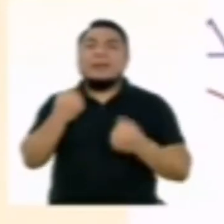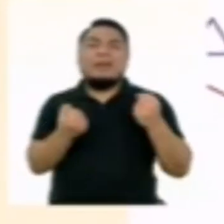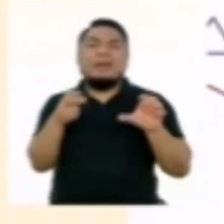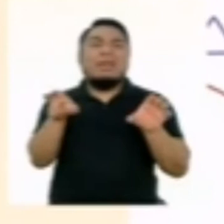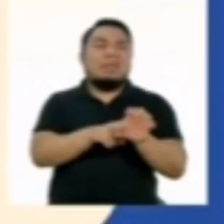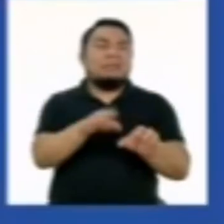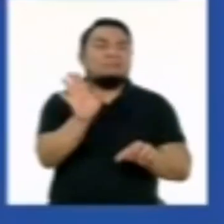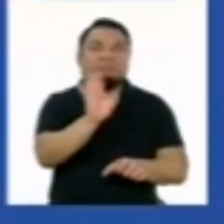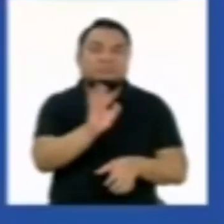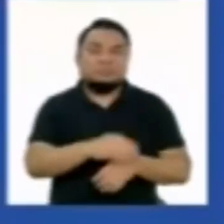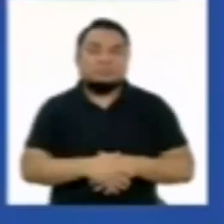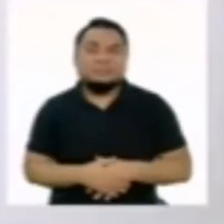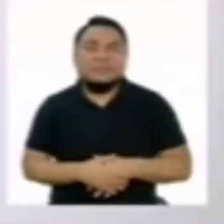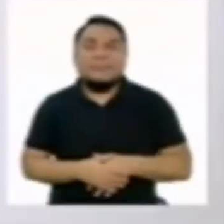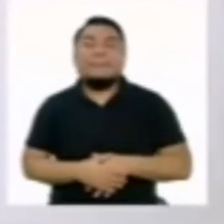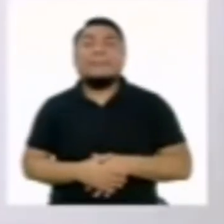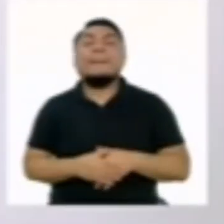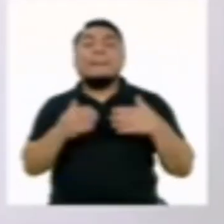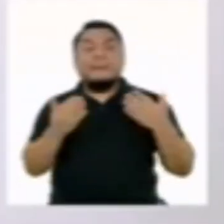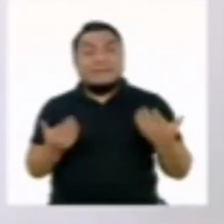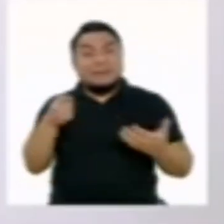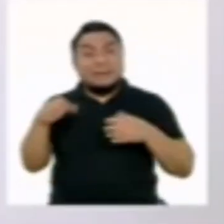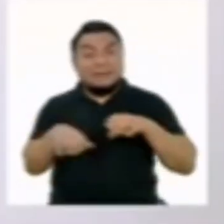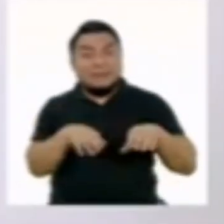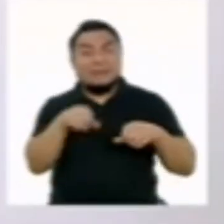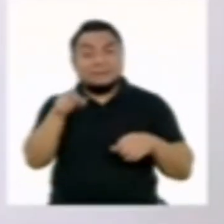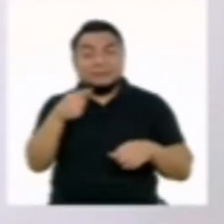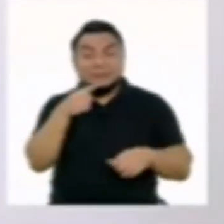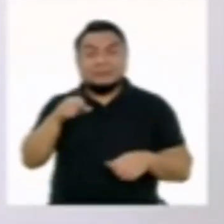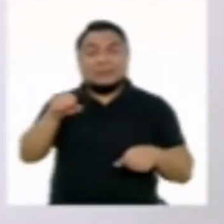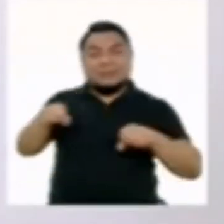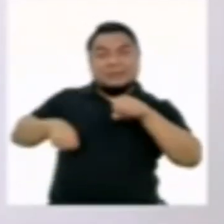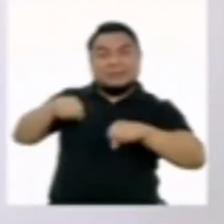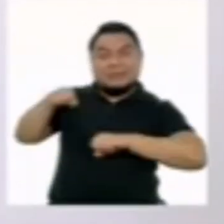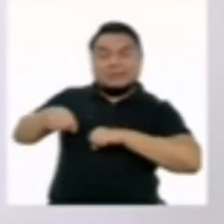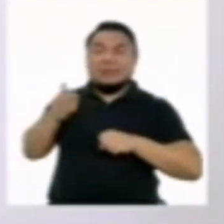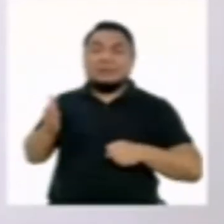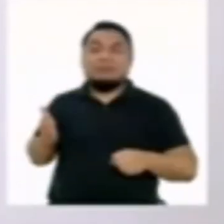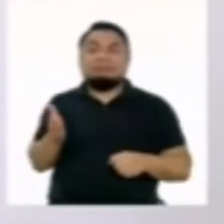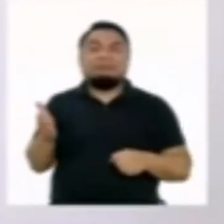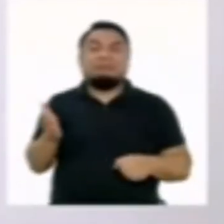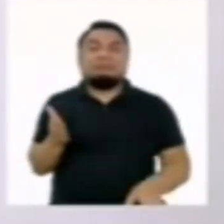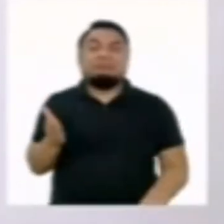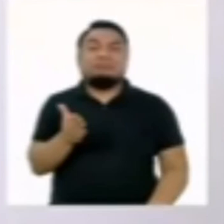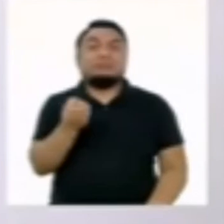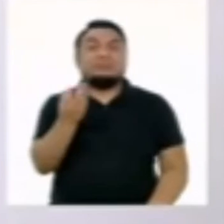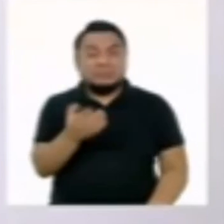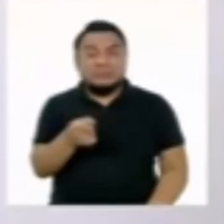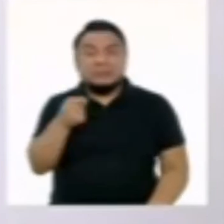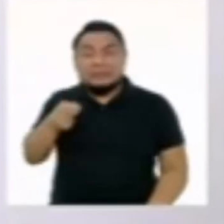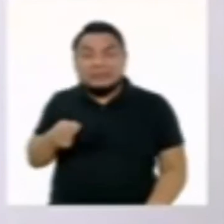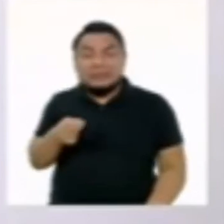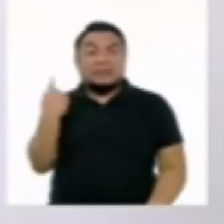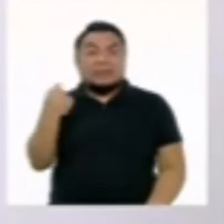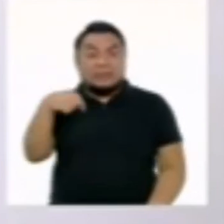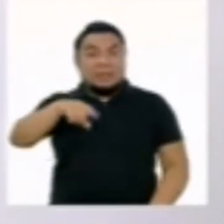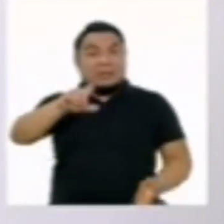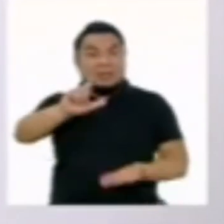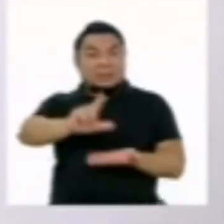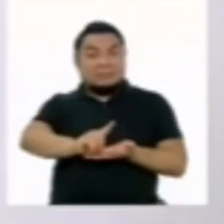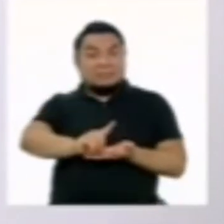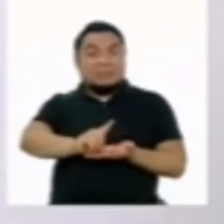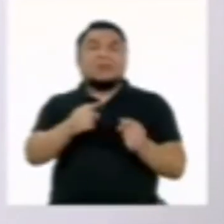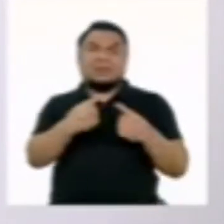auto más esta ciudad. Y esta acción de adoptar la bicicleta como un medio de transporte no se está dando solo en